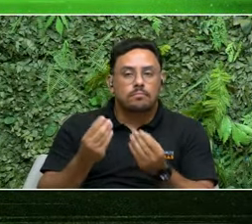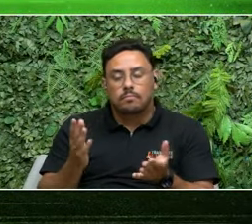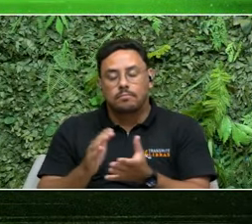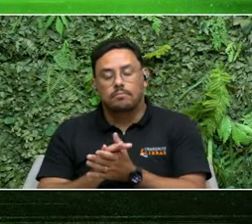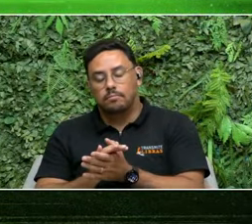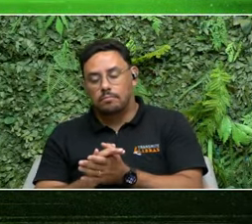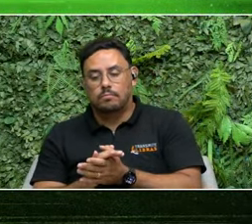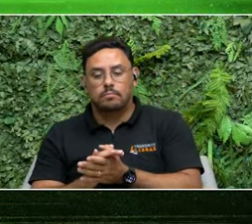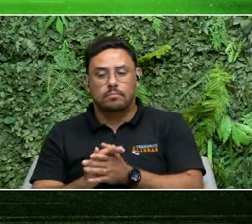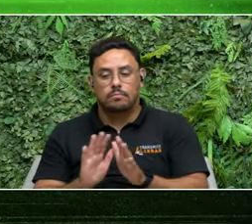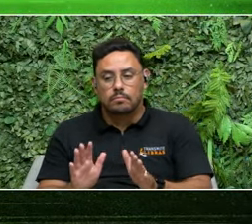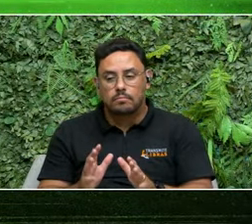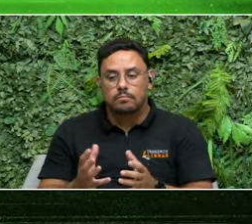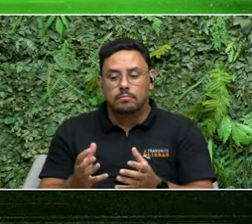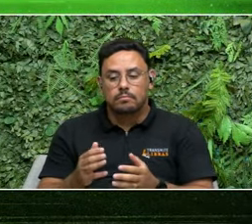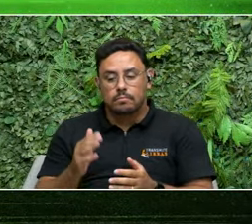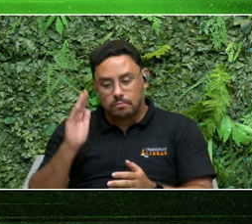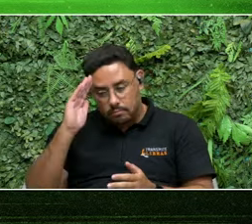principio